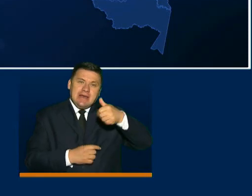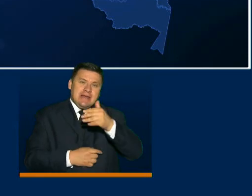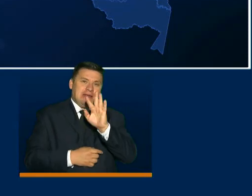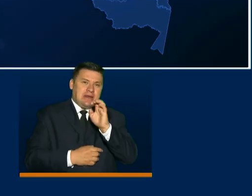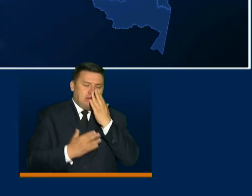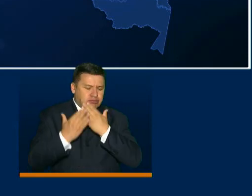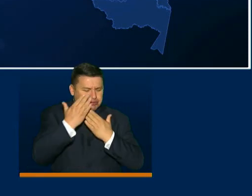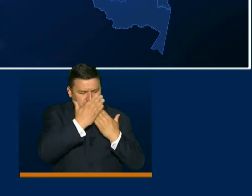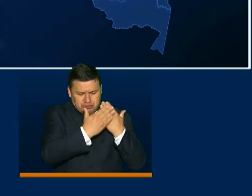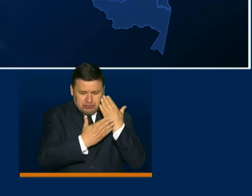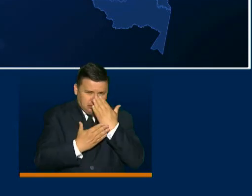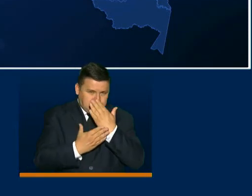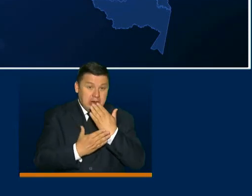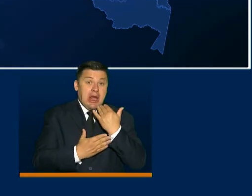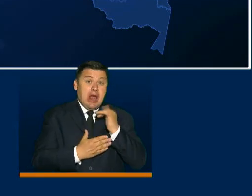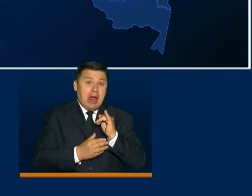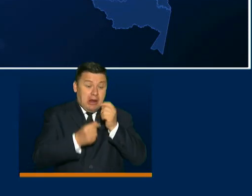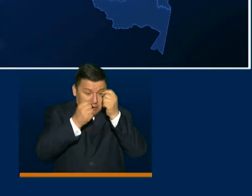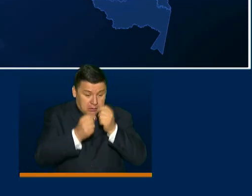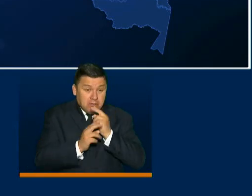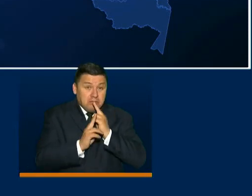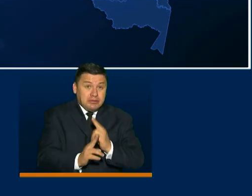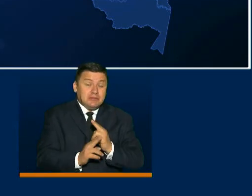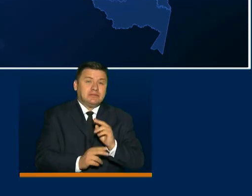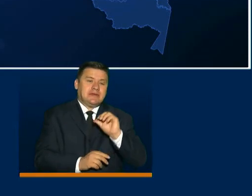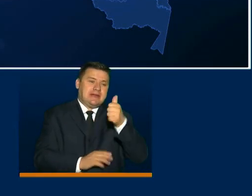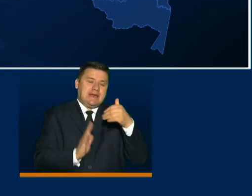33.619 pruebas y se han registrado hoy